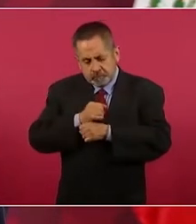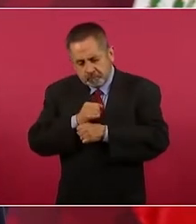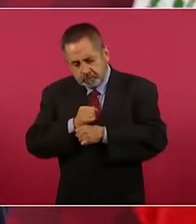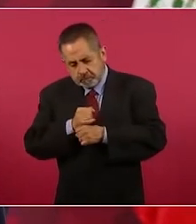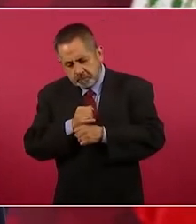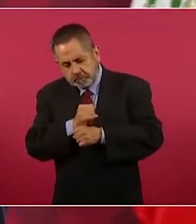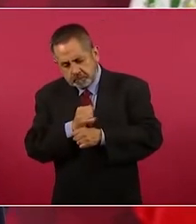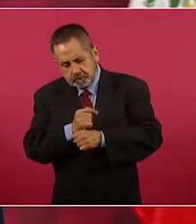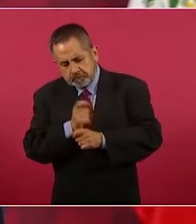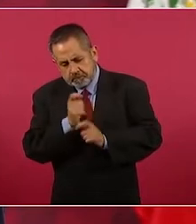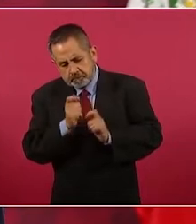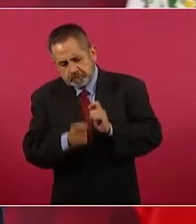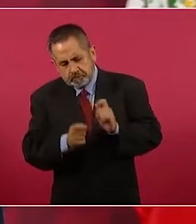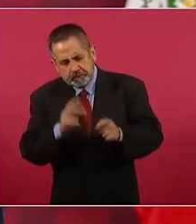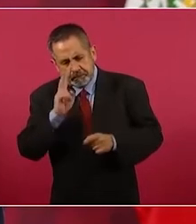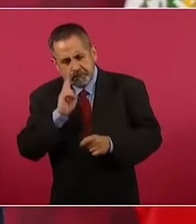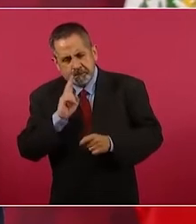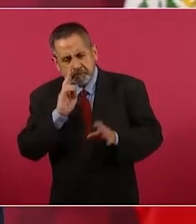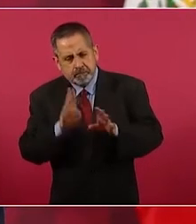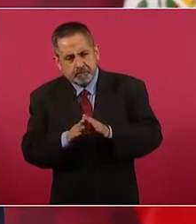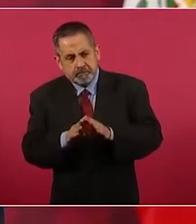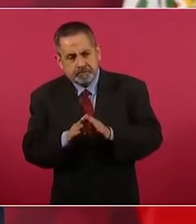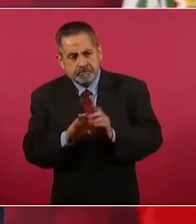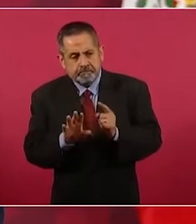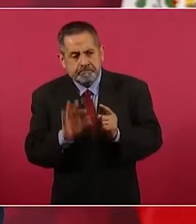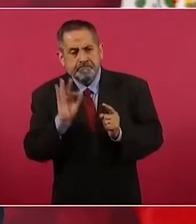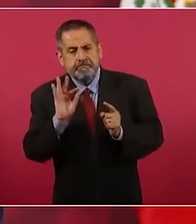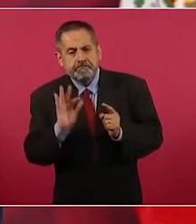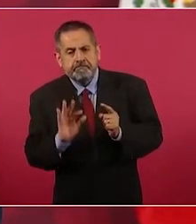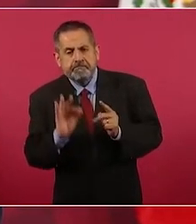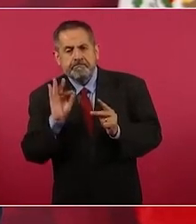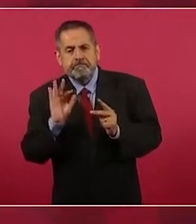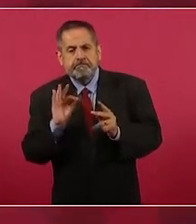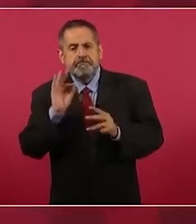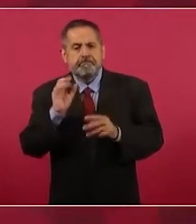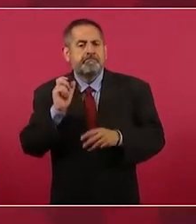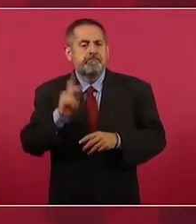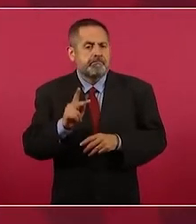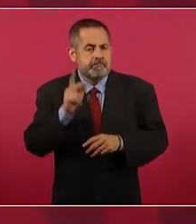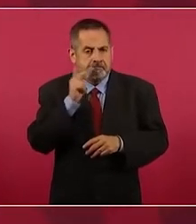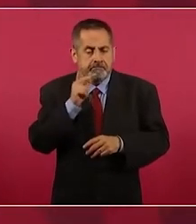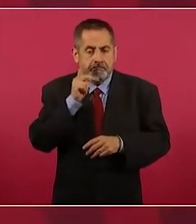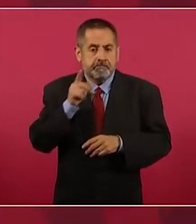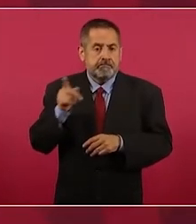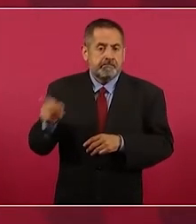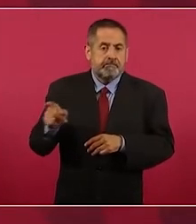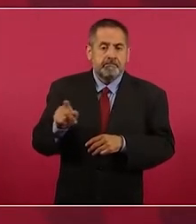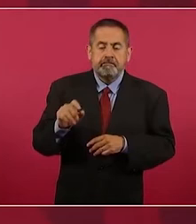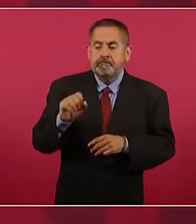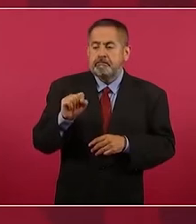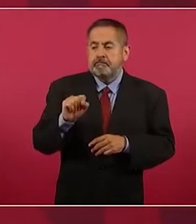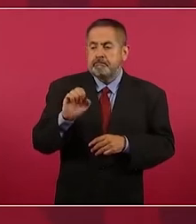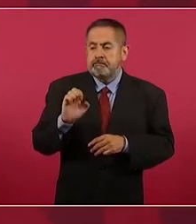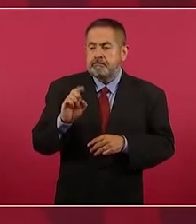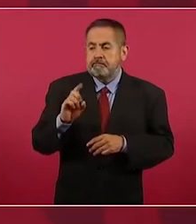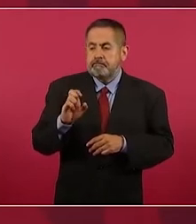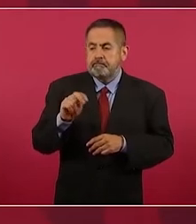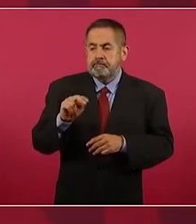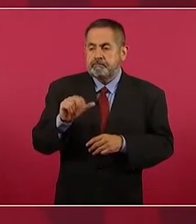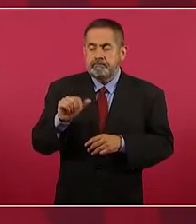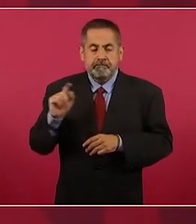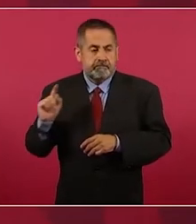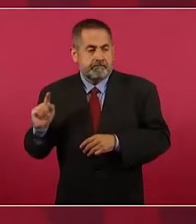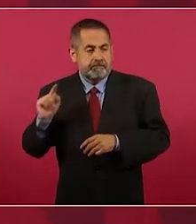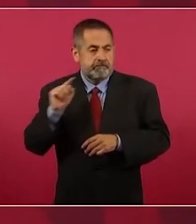hay ya elementos de la Secretaría de la Defensa Nacional